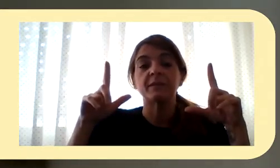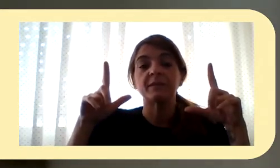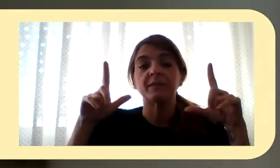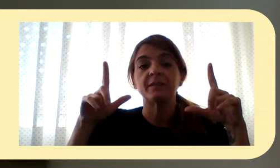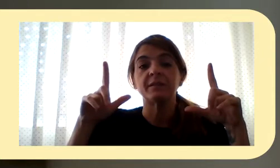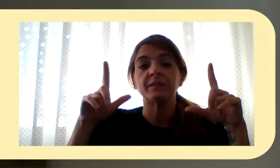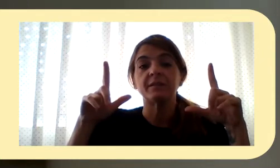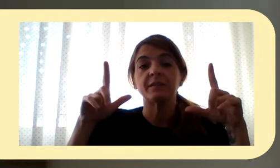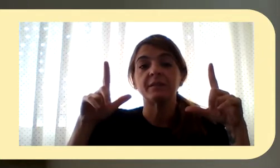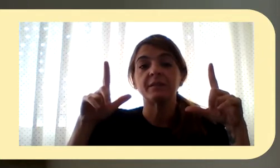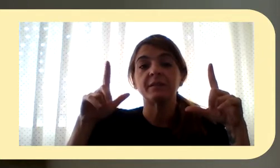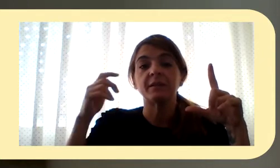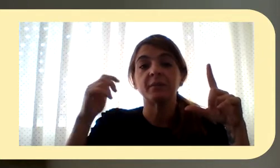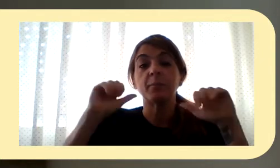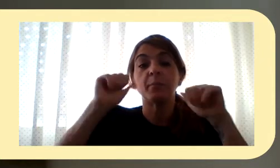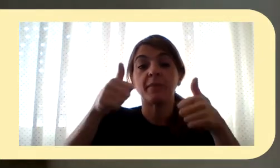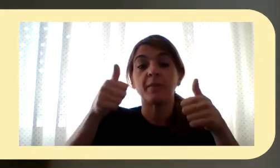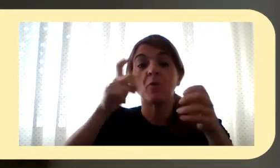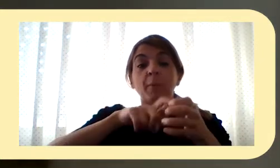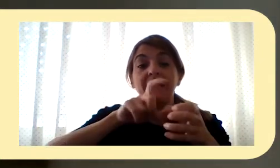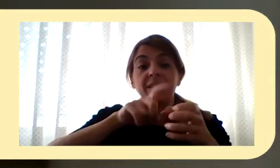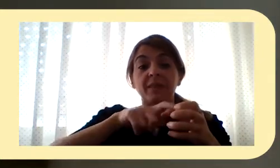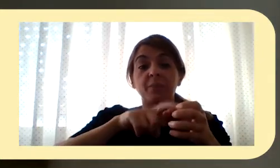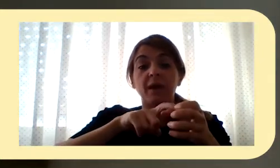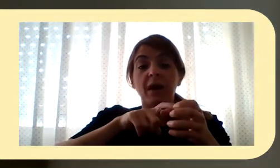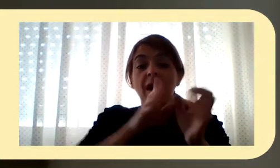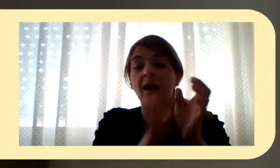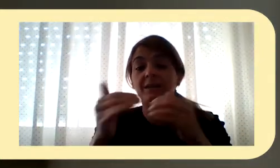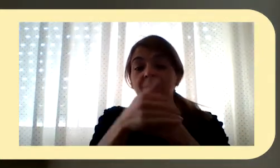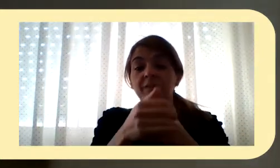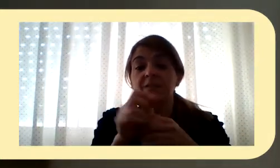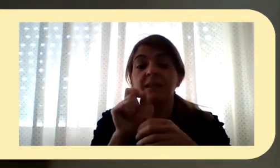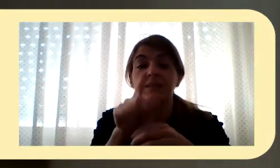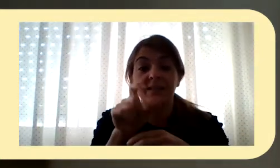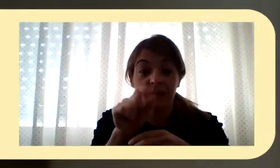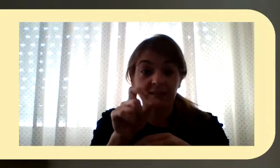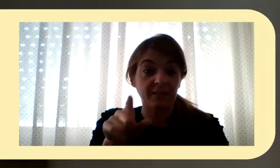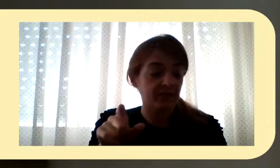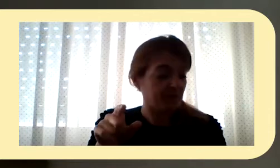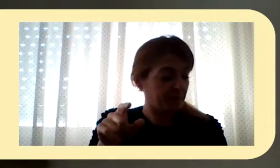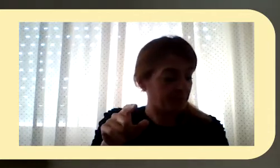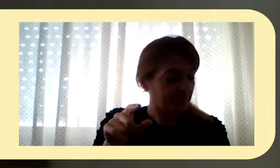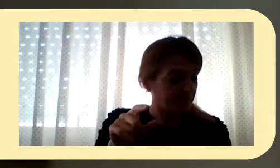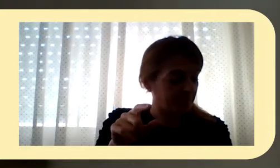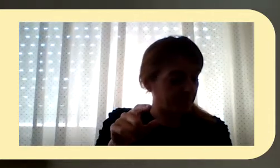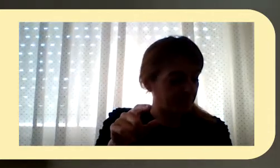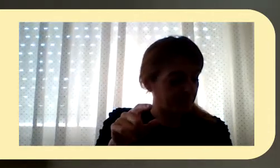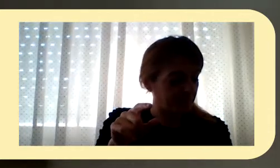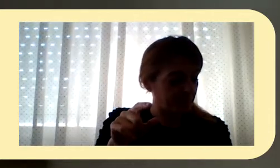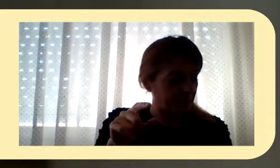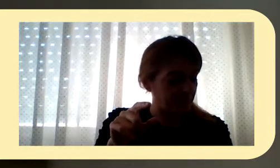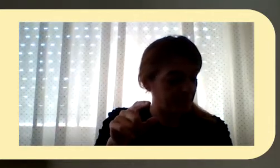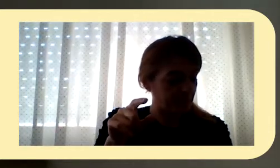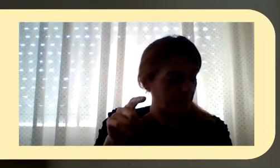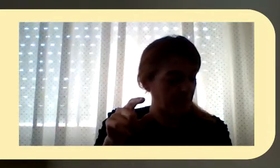Vamos a poder participar mediante el chat y le doy paso a